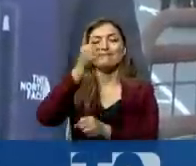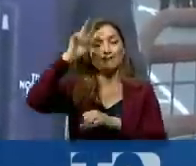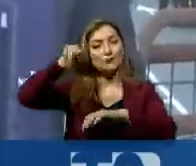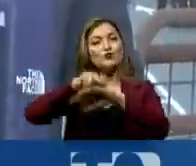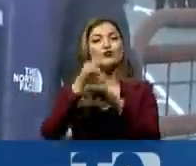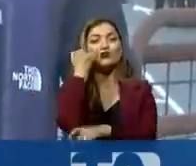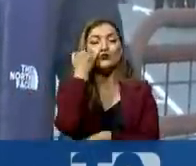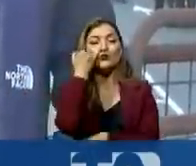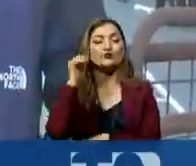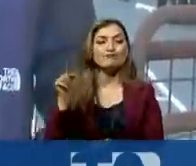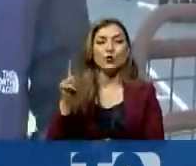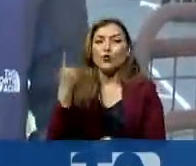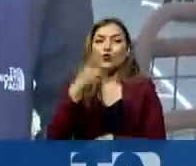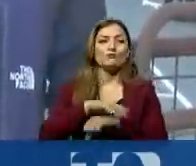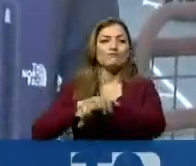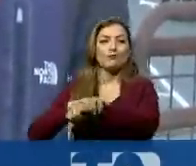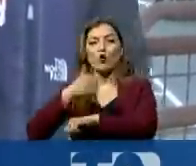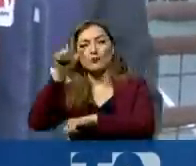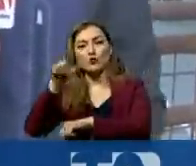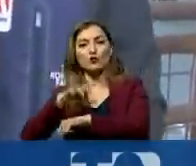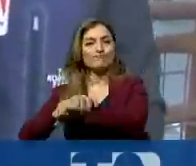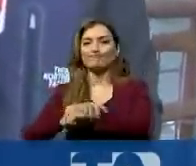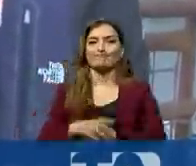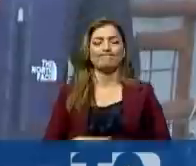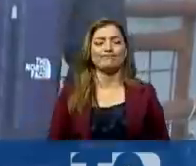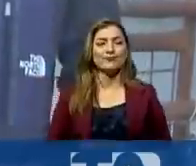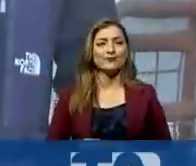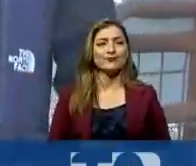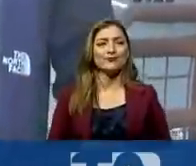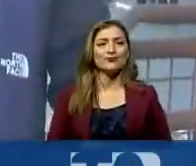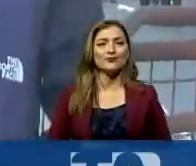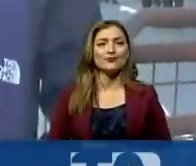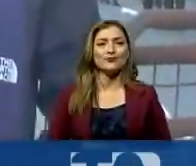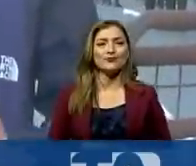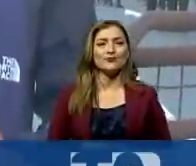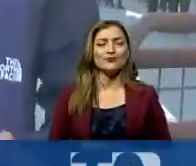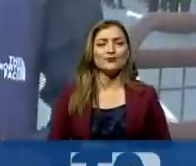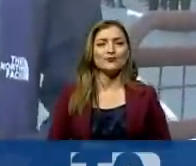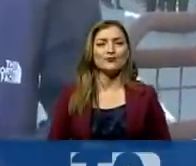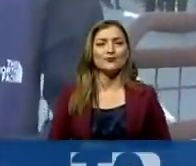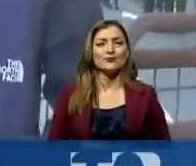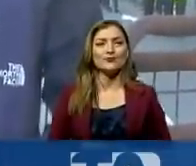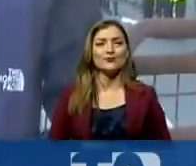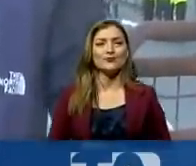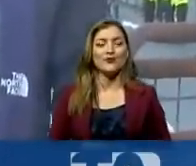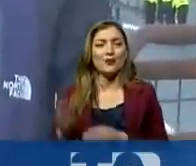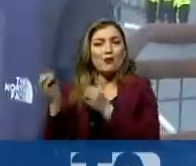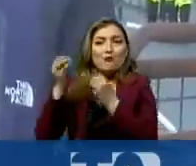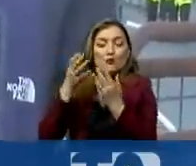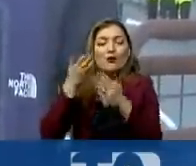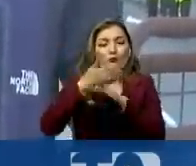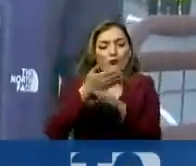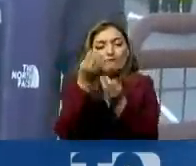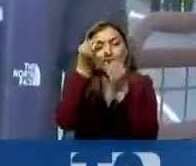conaie leonidas iza no tenemos conocimiento o información de alguna otra extensión adicional de saberlo nosotros le podemos comunicar oportunamente